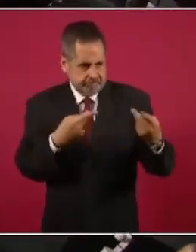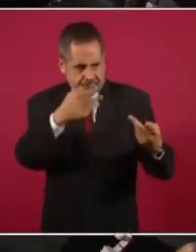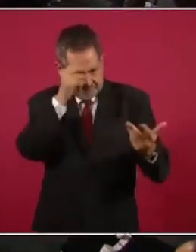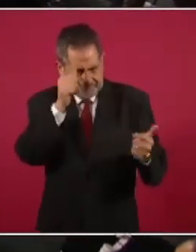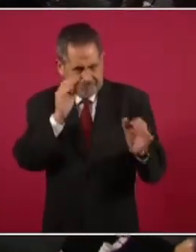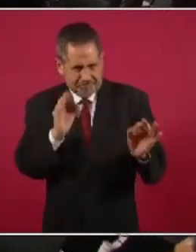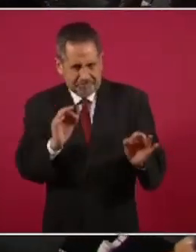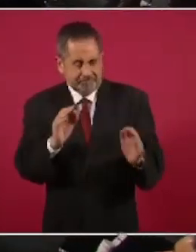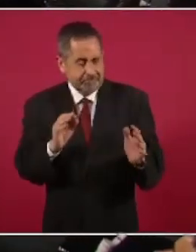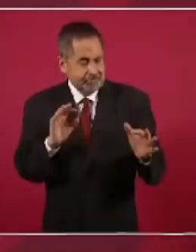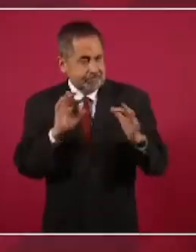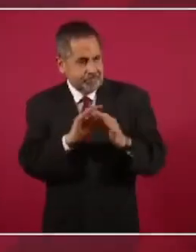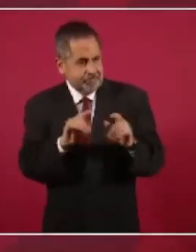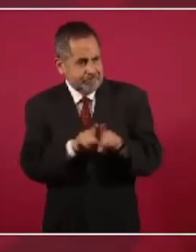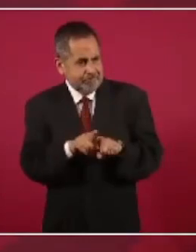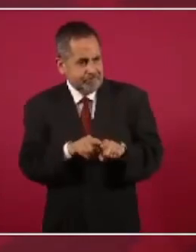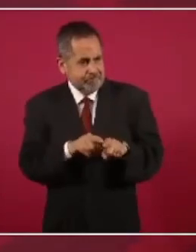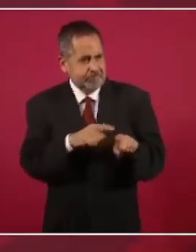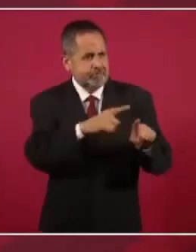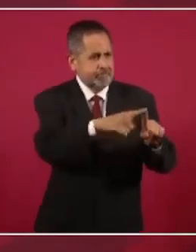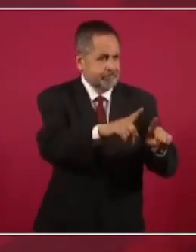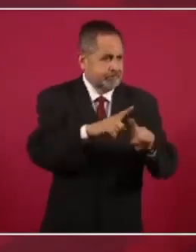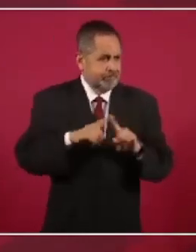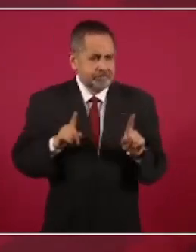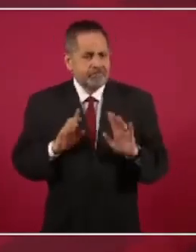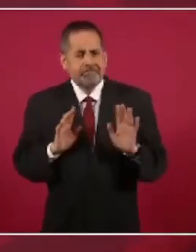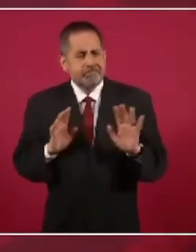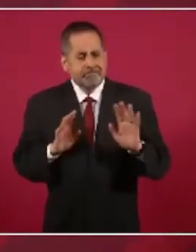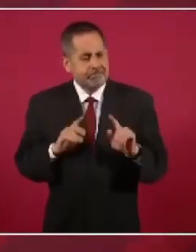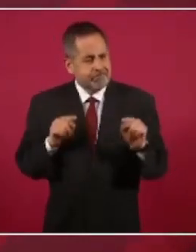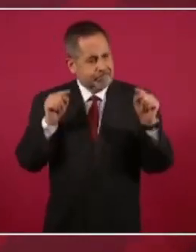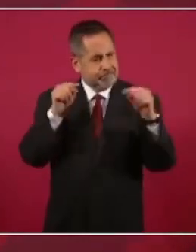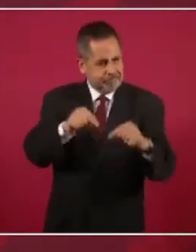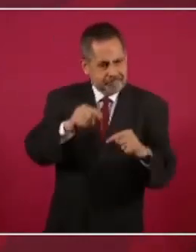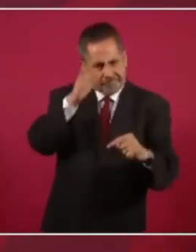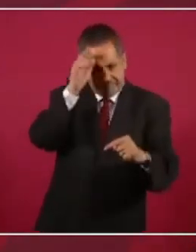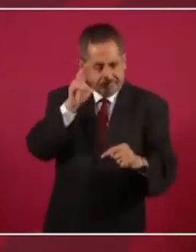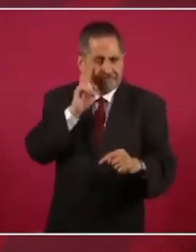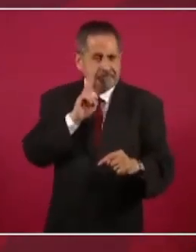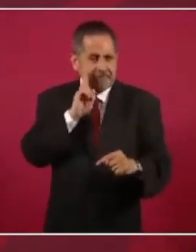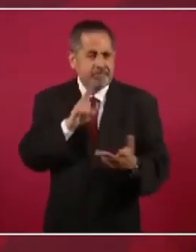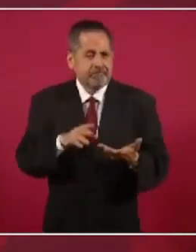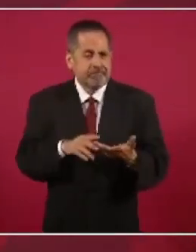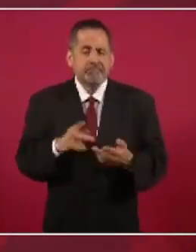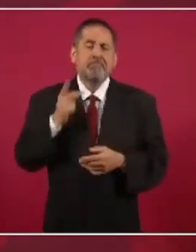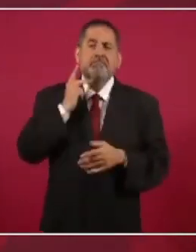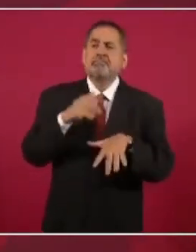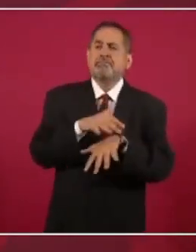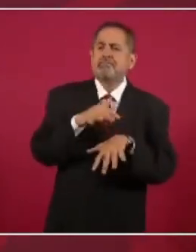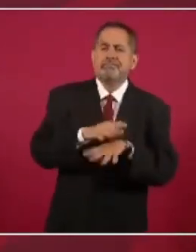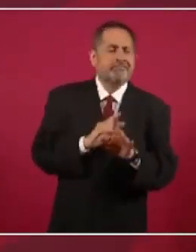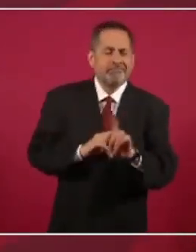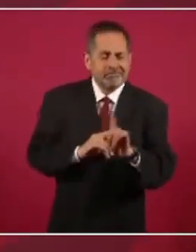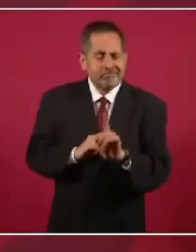de nuestras diferencias políticas y no vamos a hacer politiquería